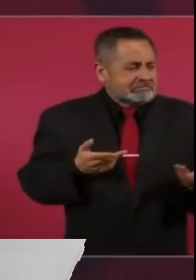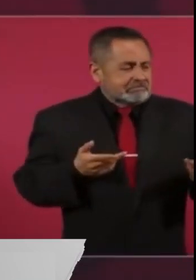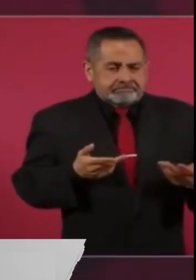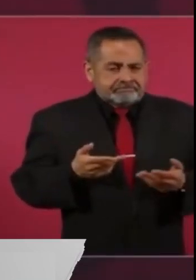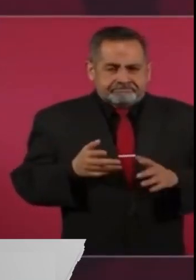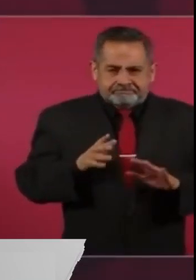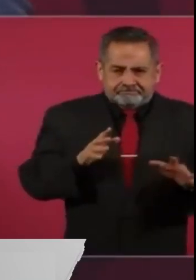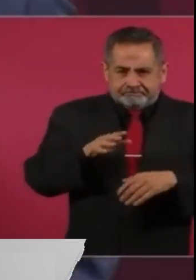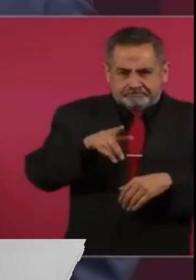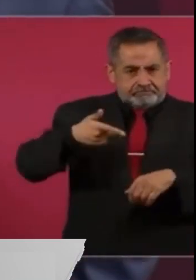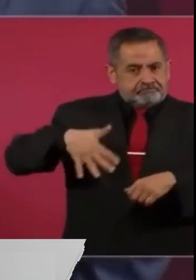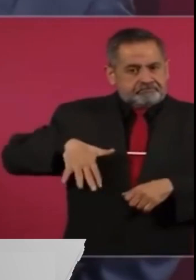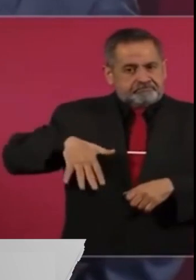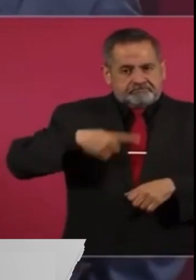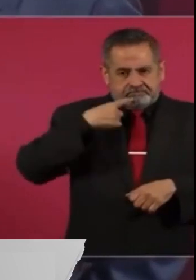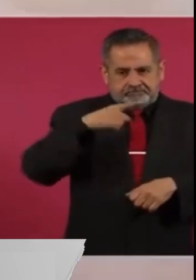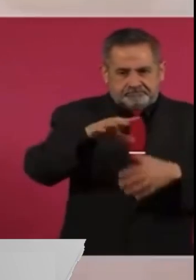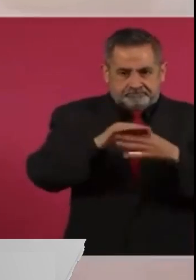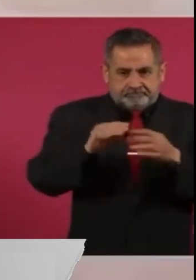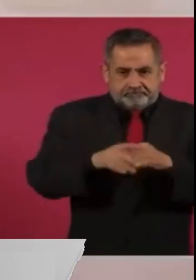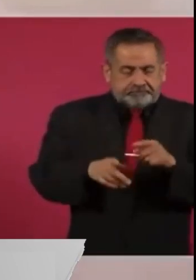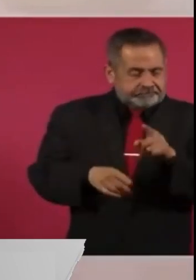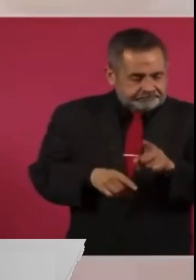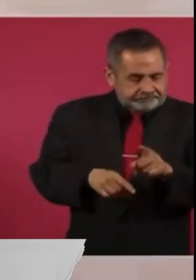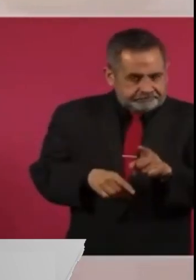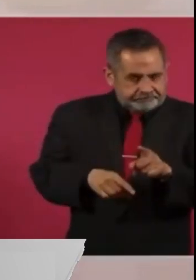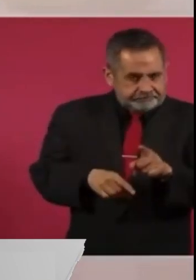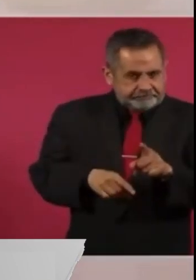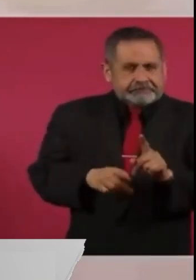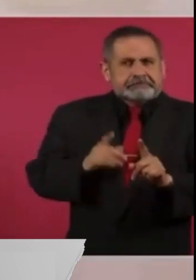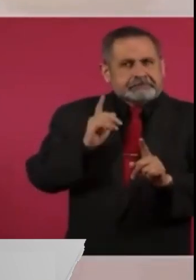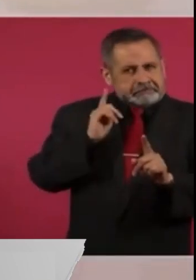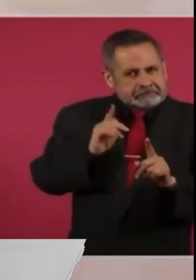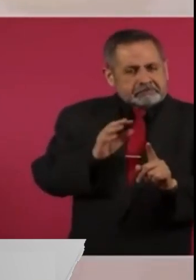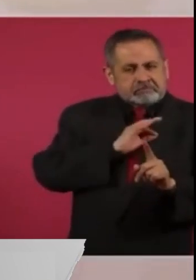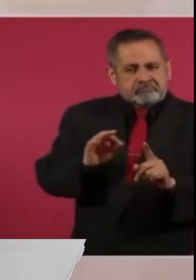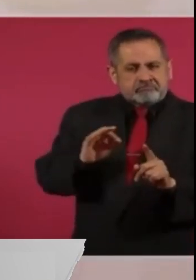pero como tú refieres, lo que sí puede dañar,